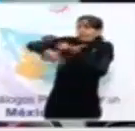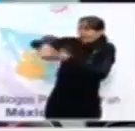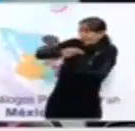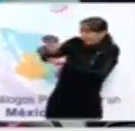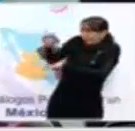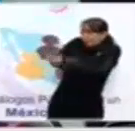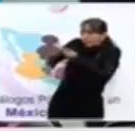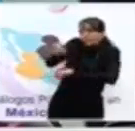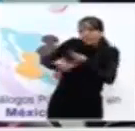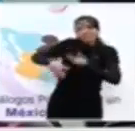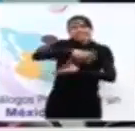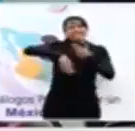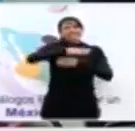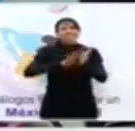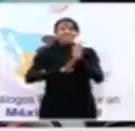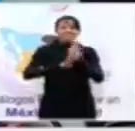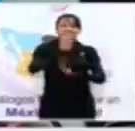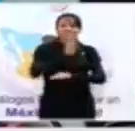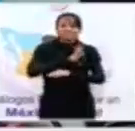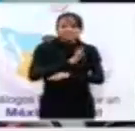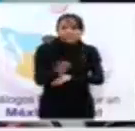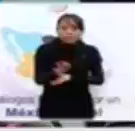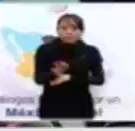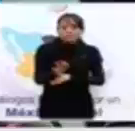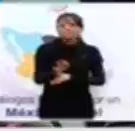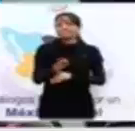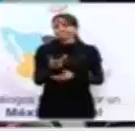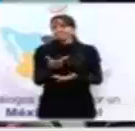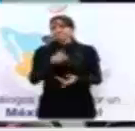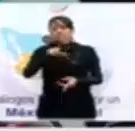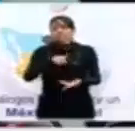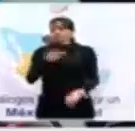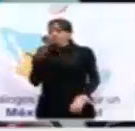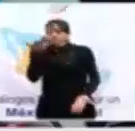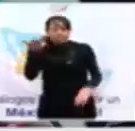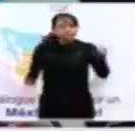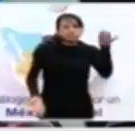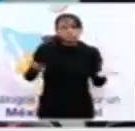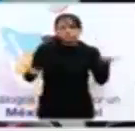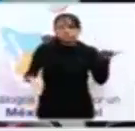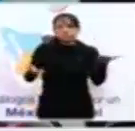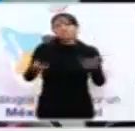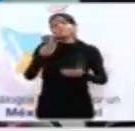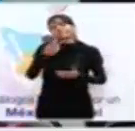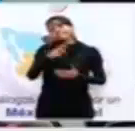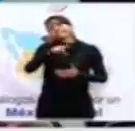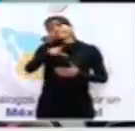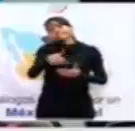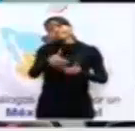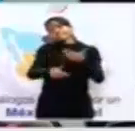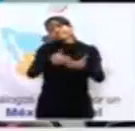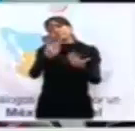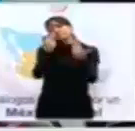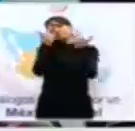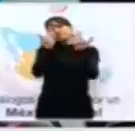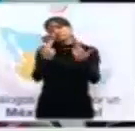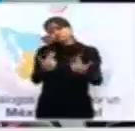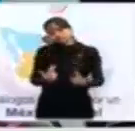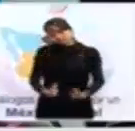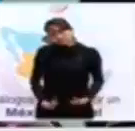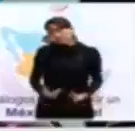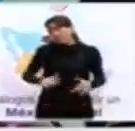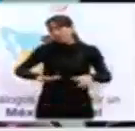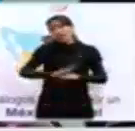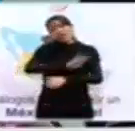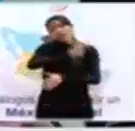la concepción de apoyar a los que estaban en zonas de alta siniestrabilidad y que habían provocado la quiebra de la institución financiera del campo